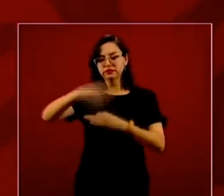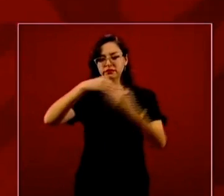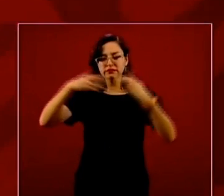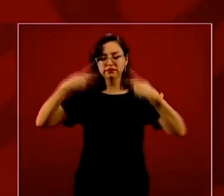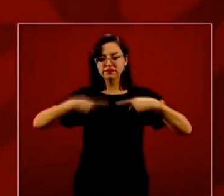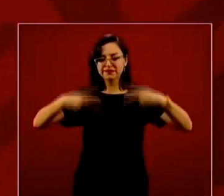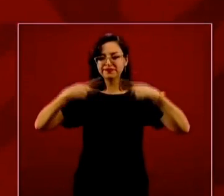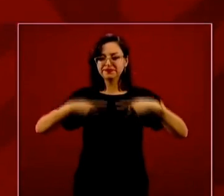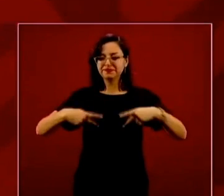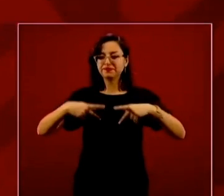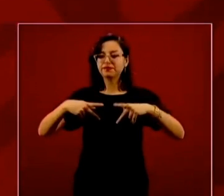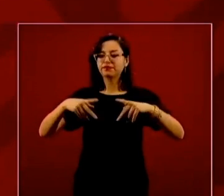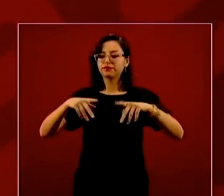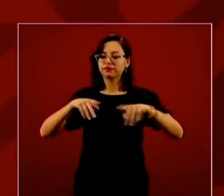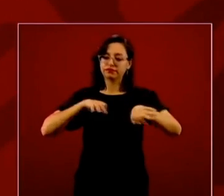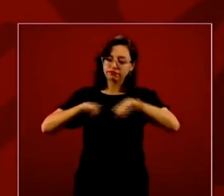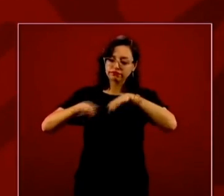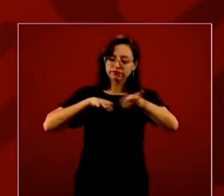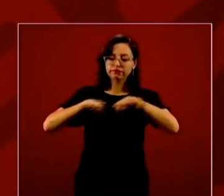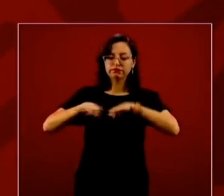trabajadores de México.